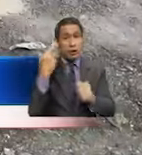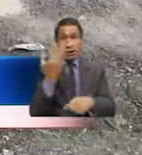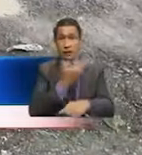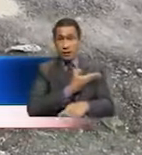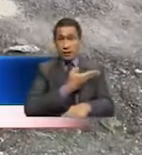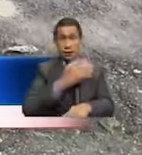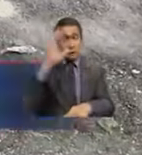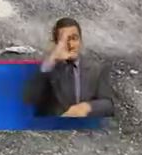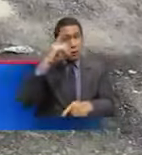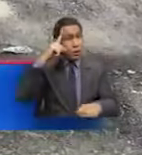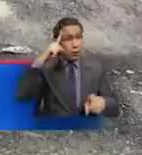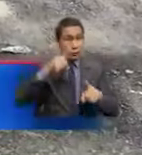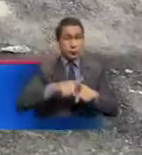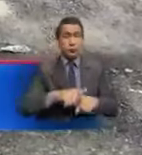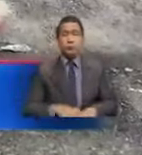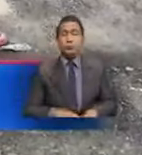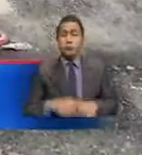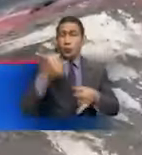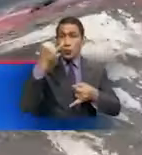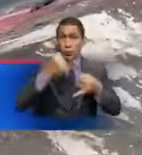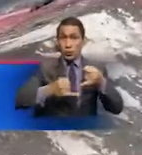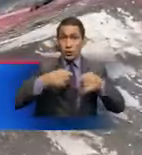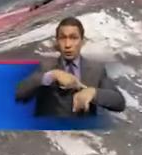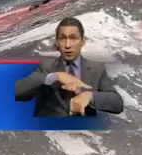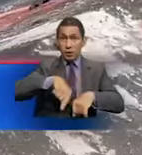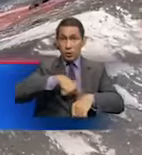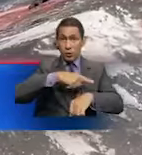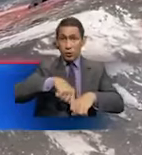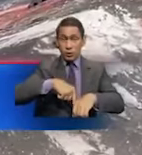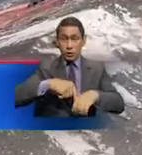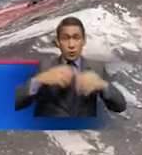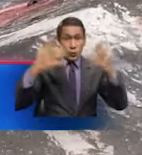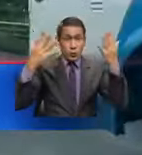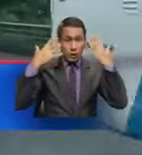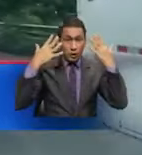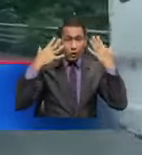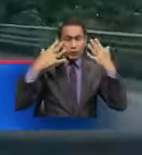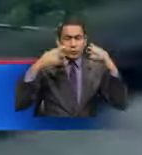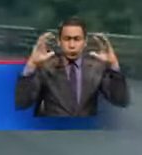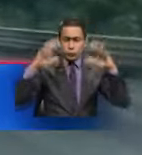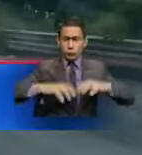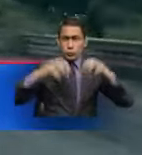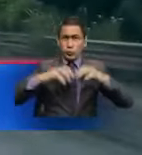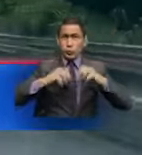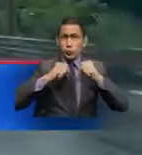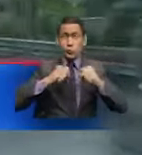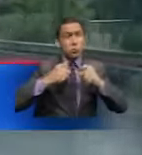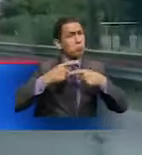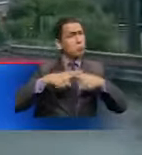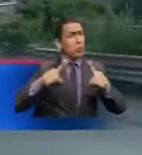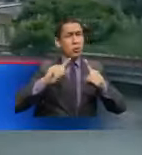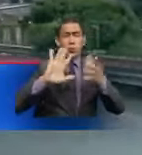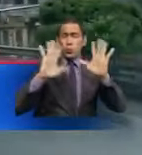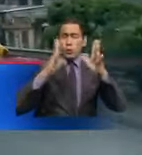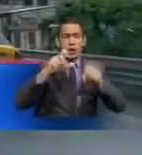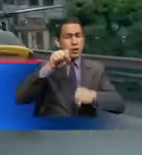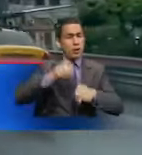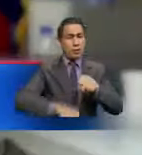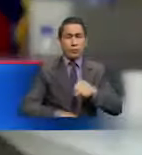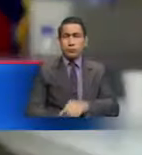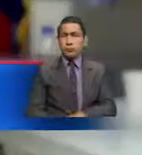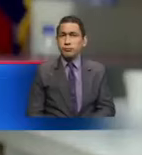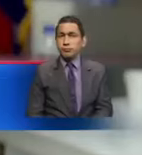integrales. En las últimas horas, Guayaquil soportó una intensa precipitación, sin embargo, no hay reporte de afectaciones